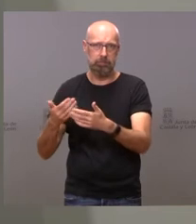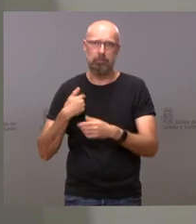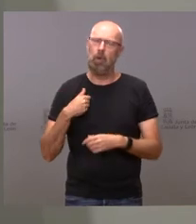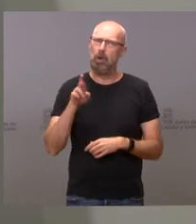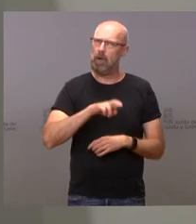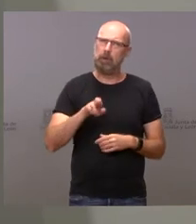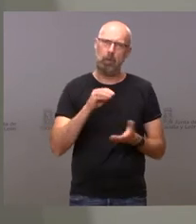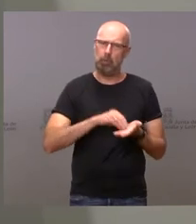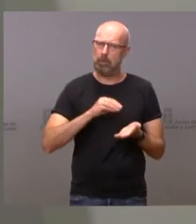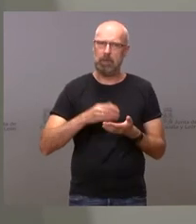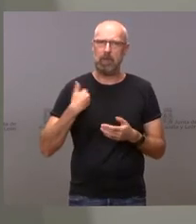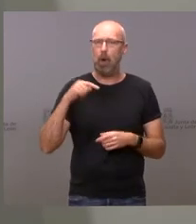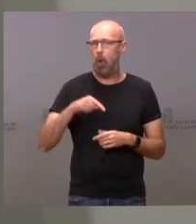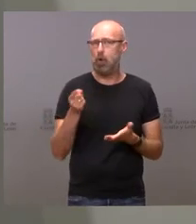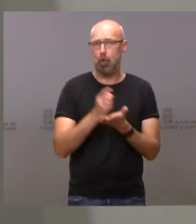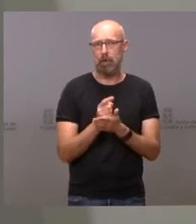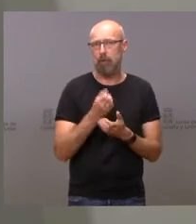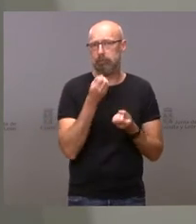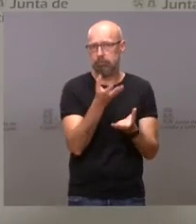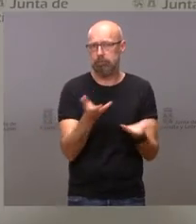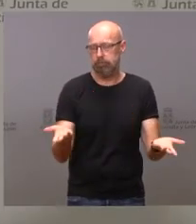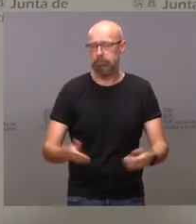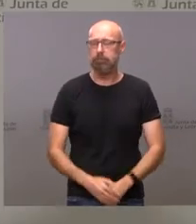importa volver a repetirlo hoy.